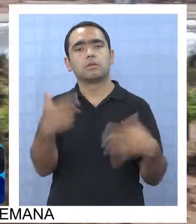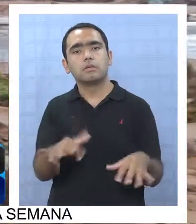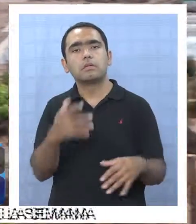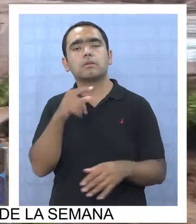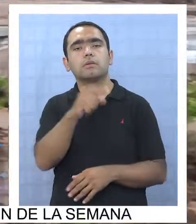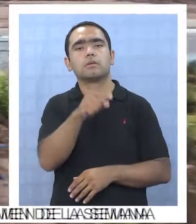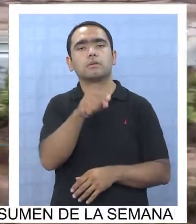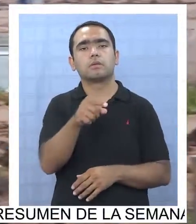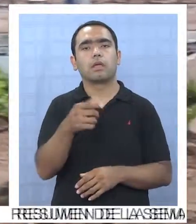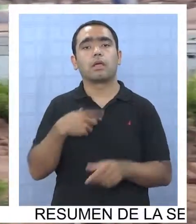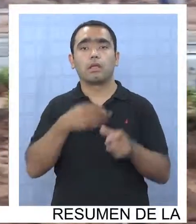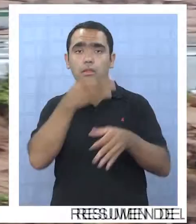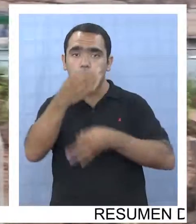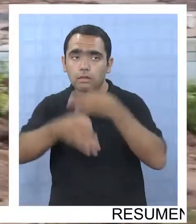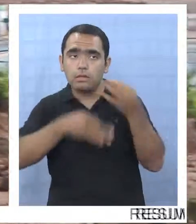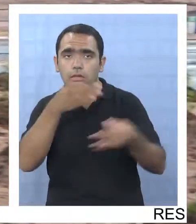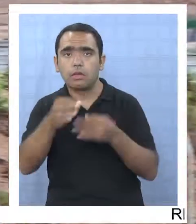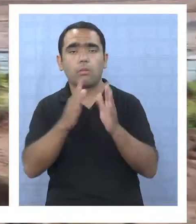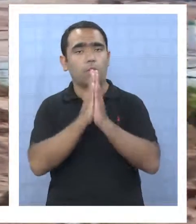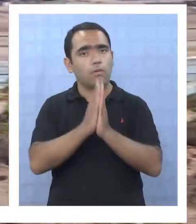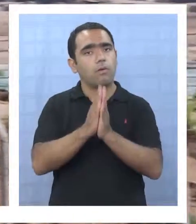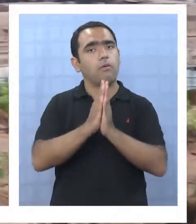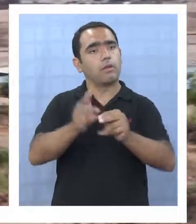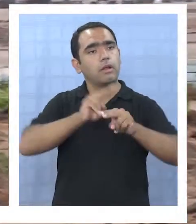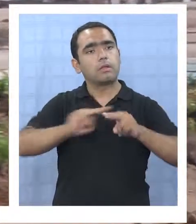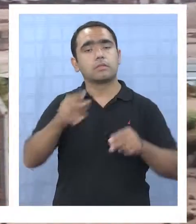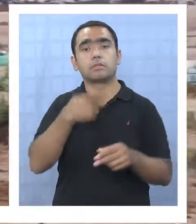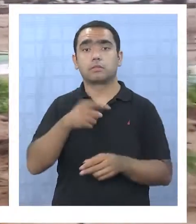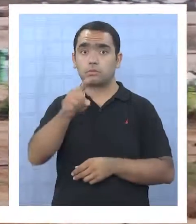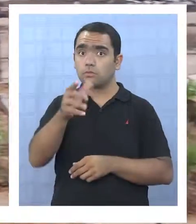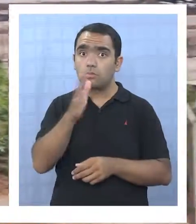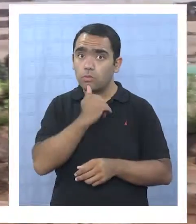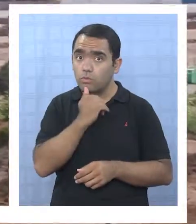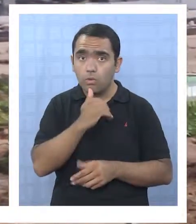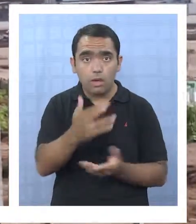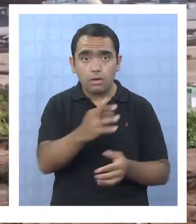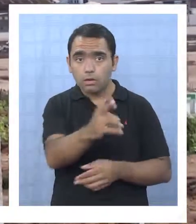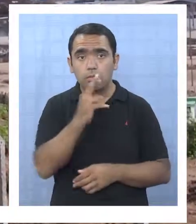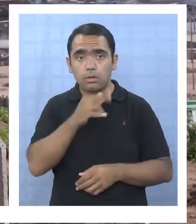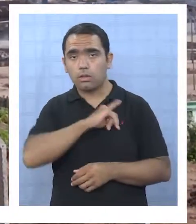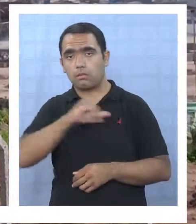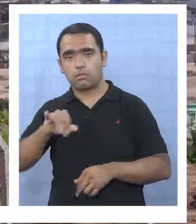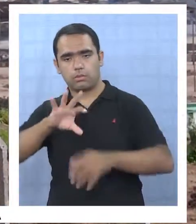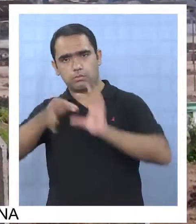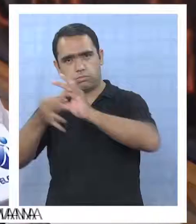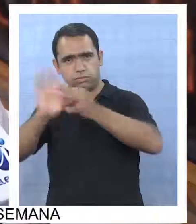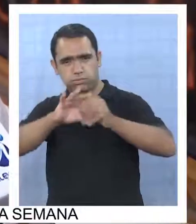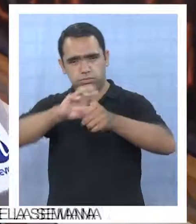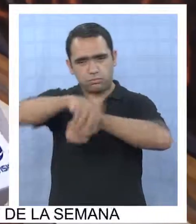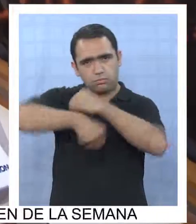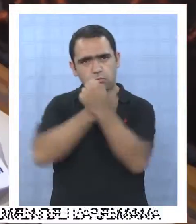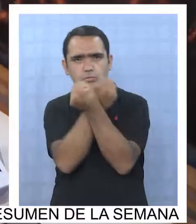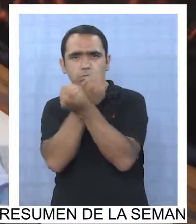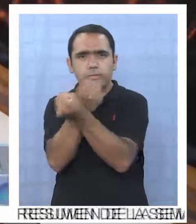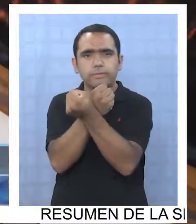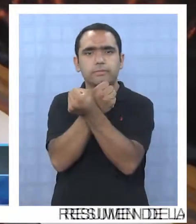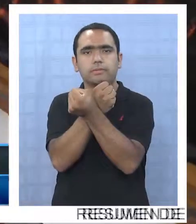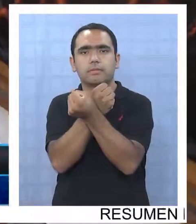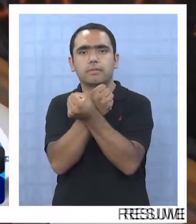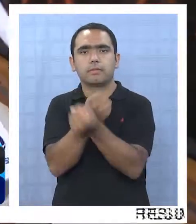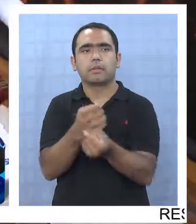vez amenazando con atarse con cadenas y hasta una huelga de hambre. Bueno, lo considero en su justa